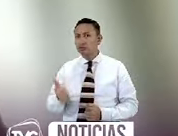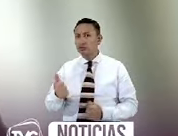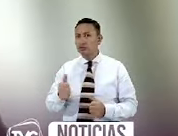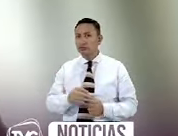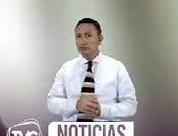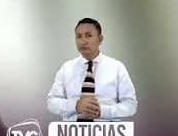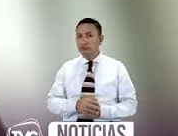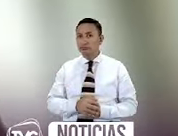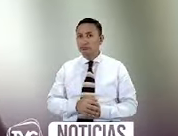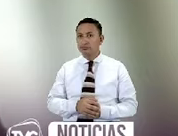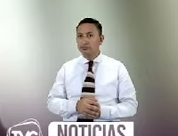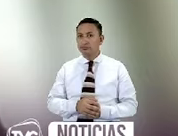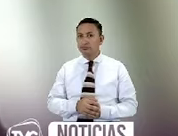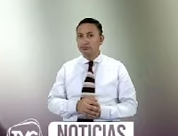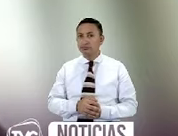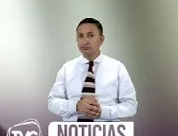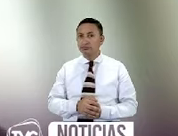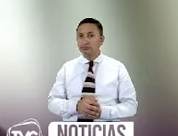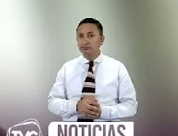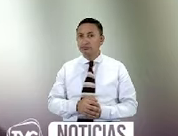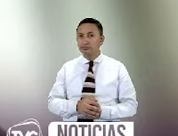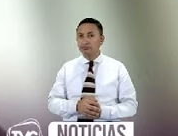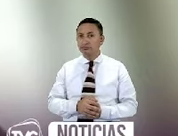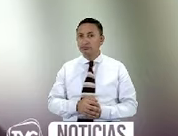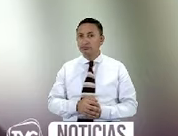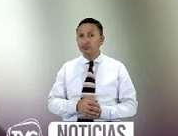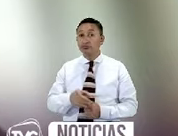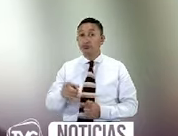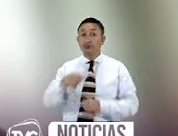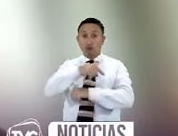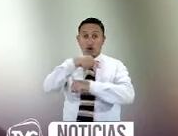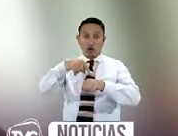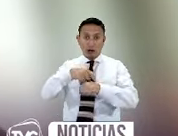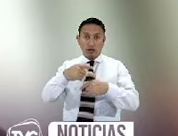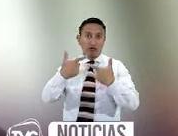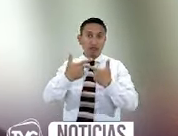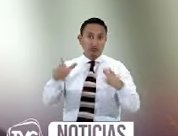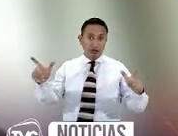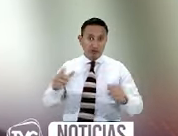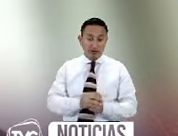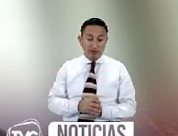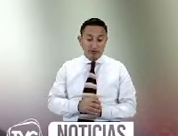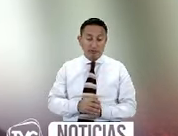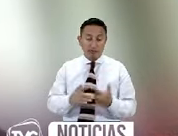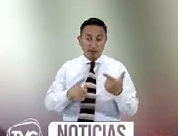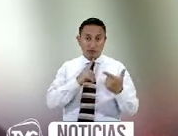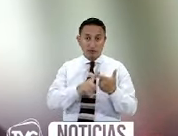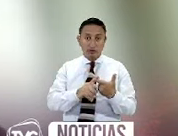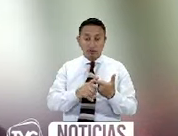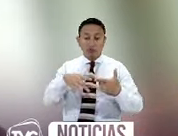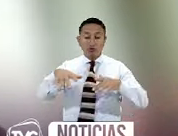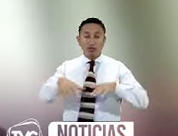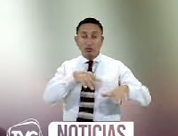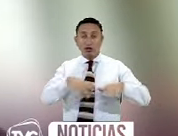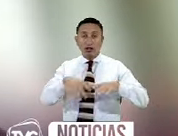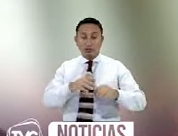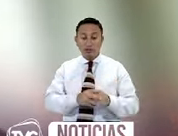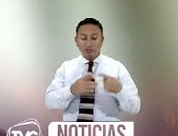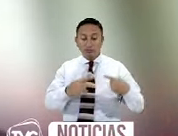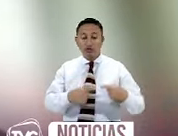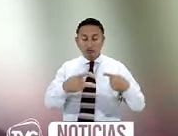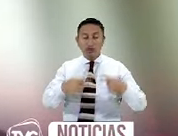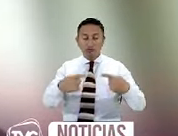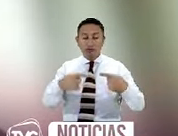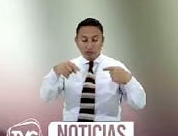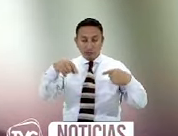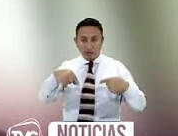obedecer a que, por ejemplo, no se tenga un horario fijo, no se haga una actividad que evidentemente requiera las órdenes